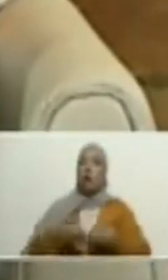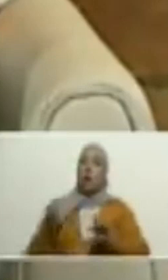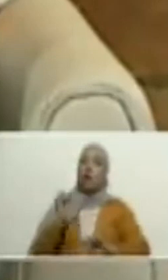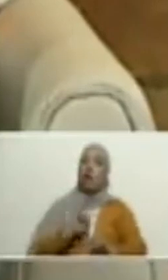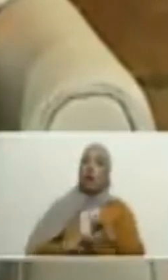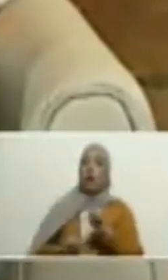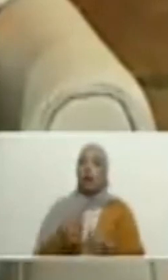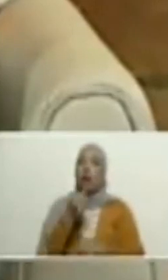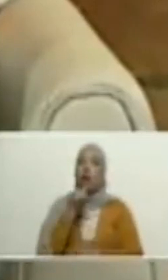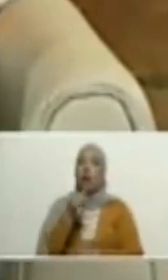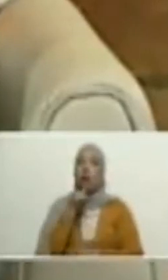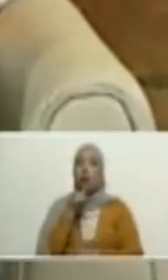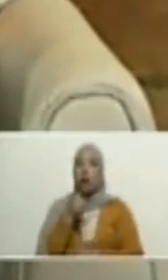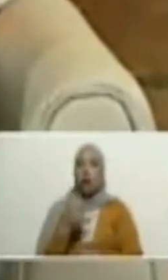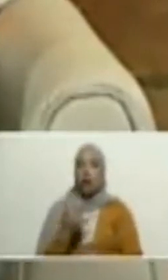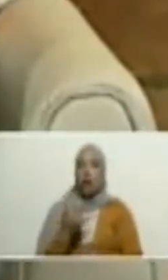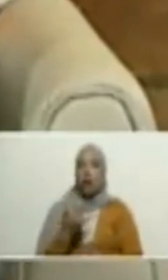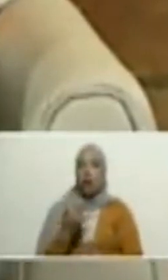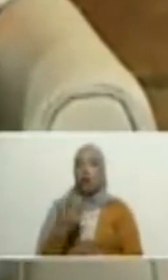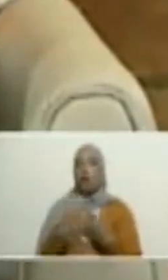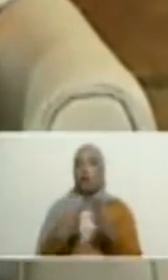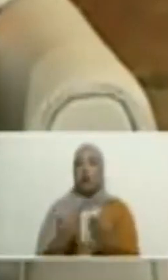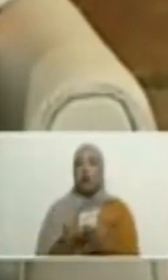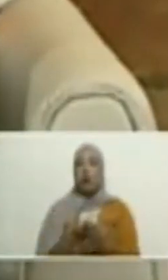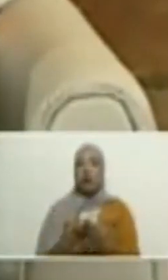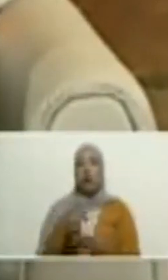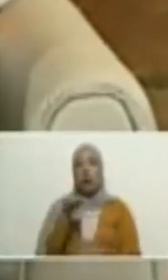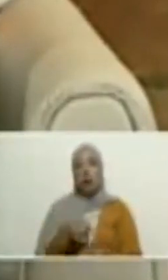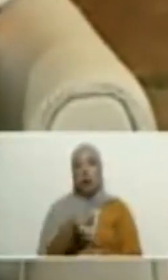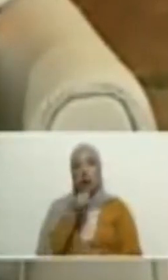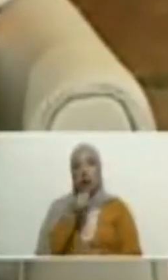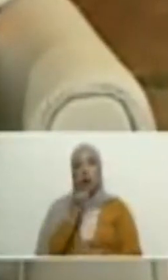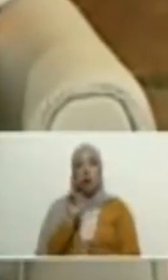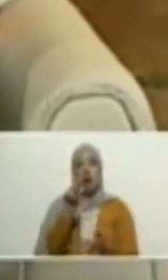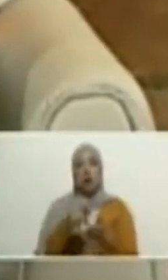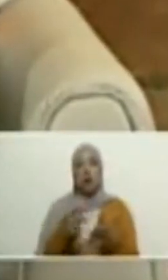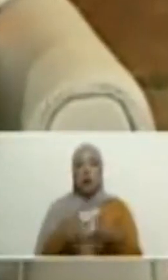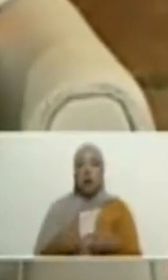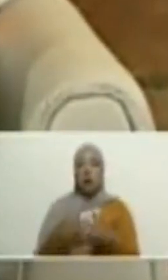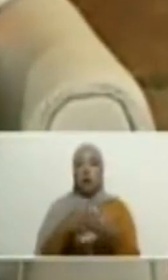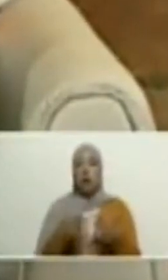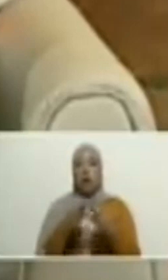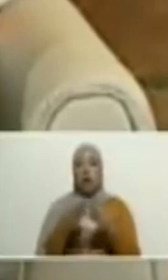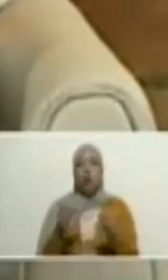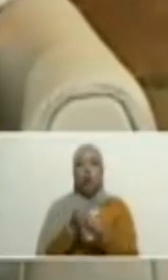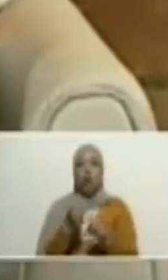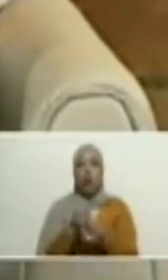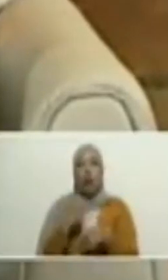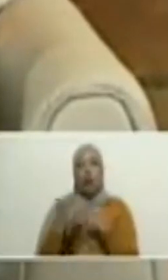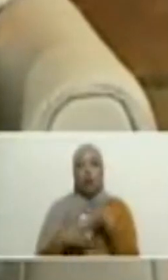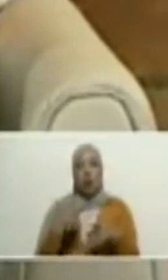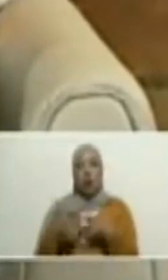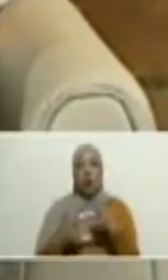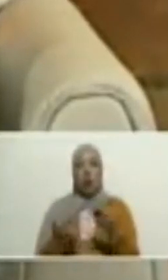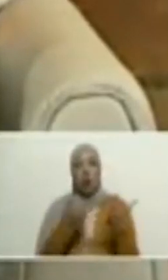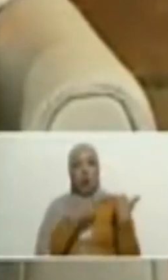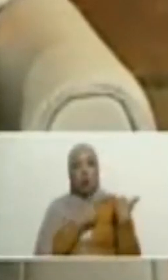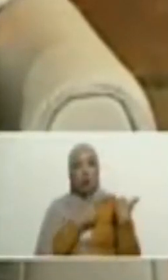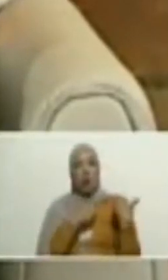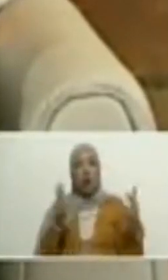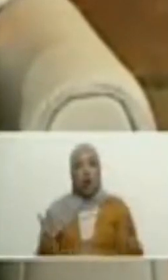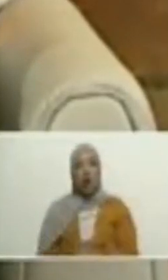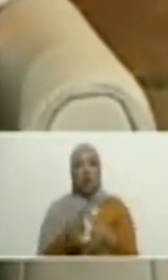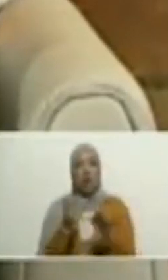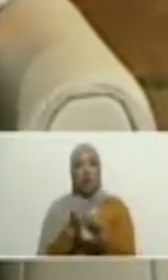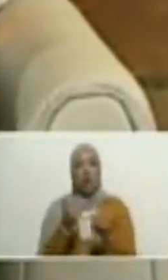defiende los derechos de Venezuela sobre su empresa Citgo, también la preservación de todos los activos de la República que se